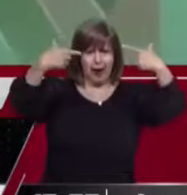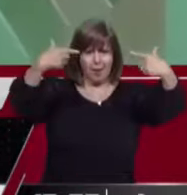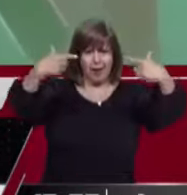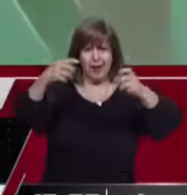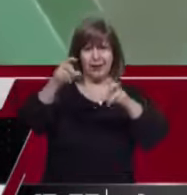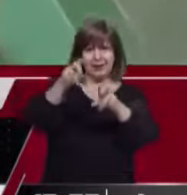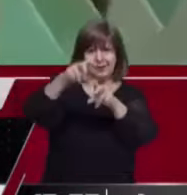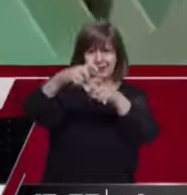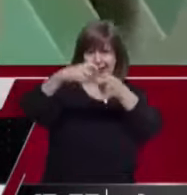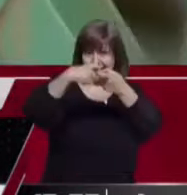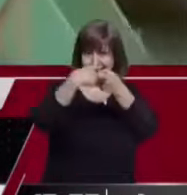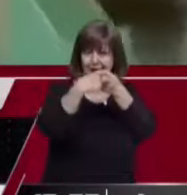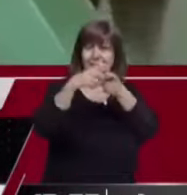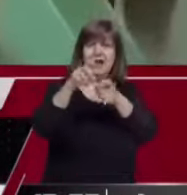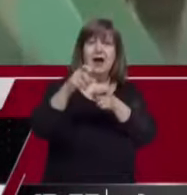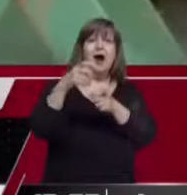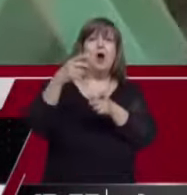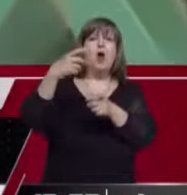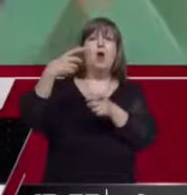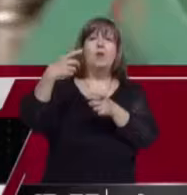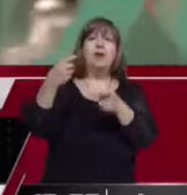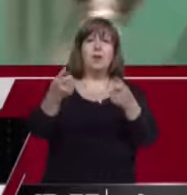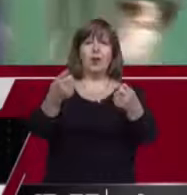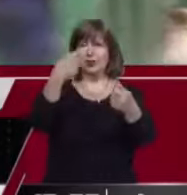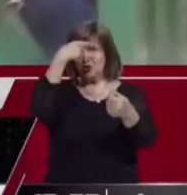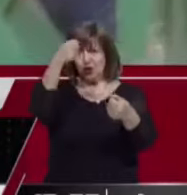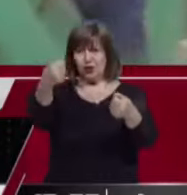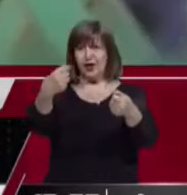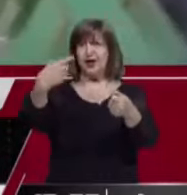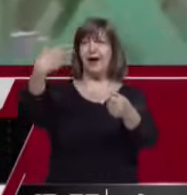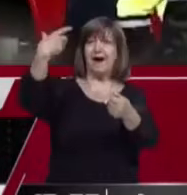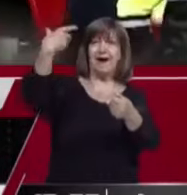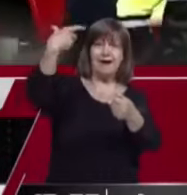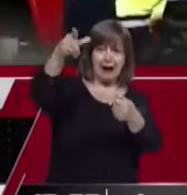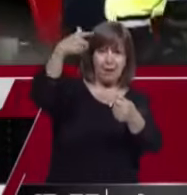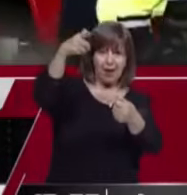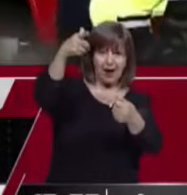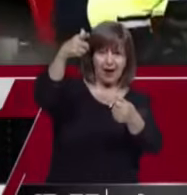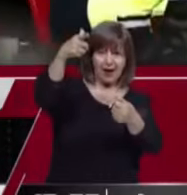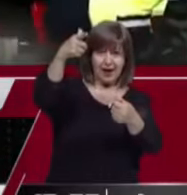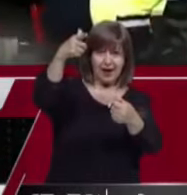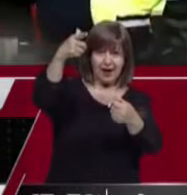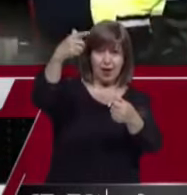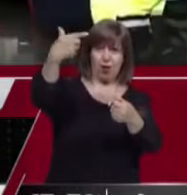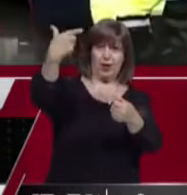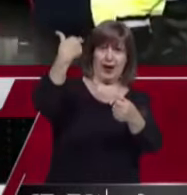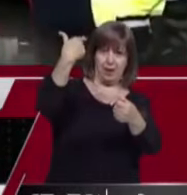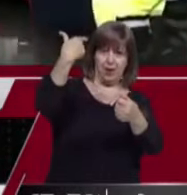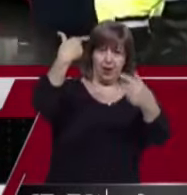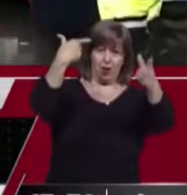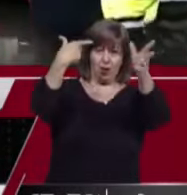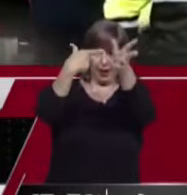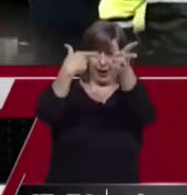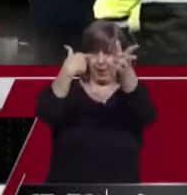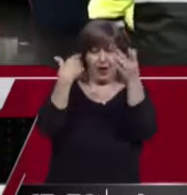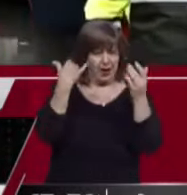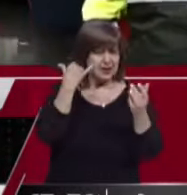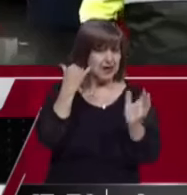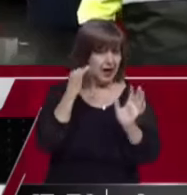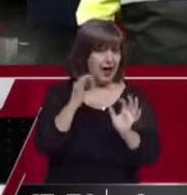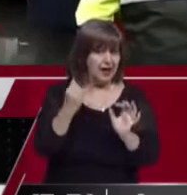menos donde está el maquinista que pueda también arrojar alguna imagen que permita eh ayudar a la